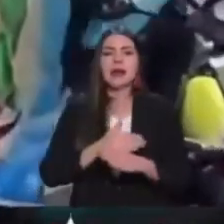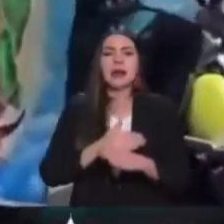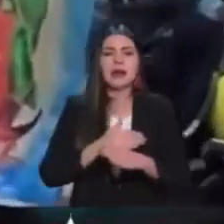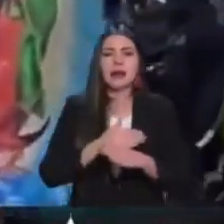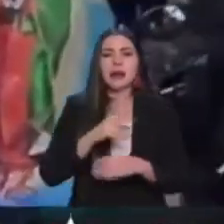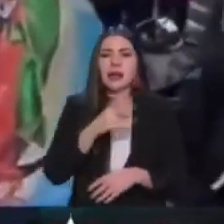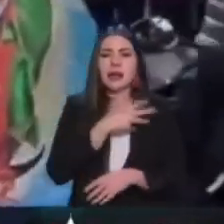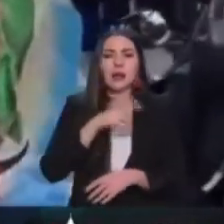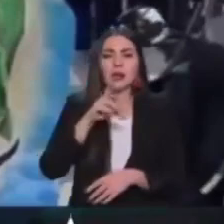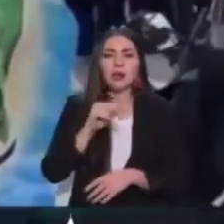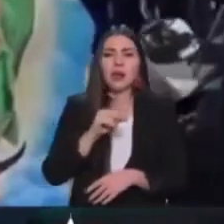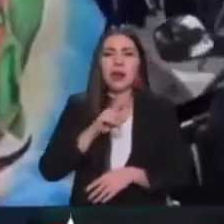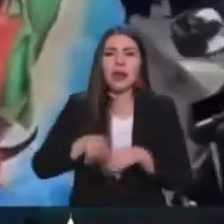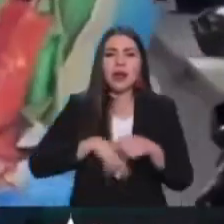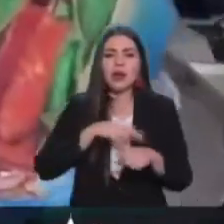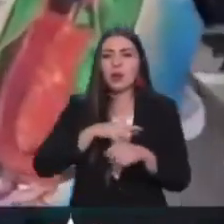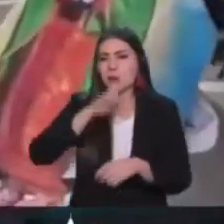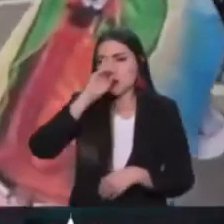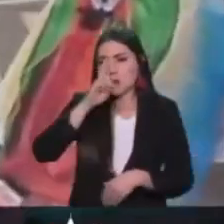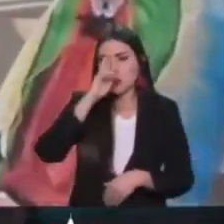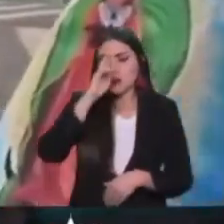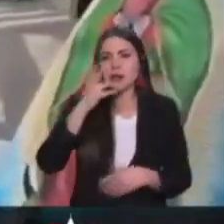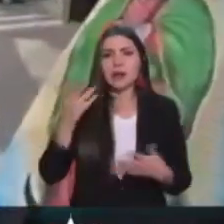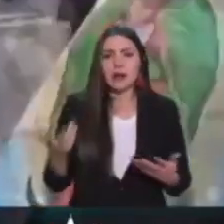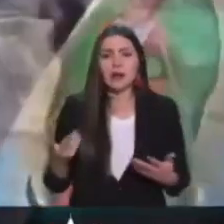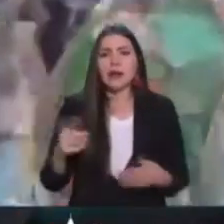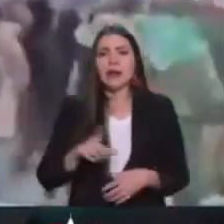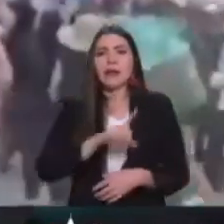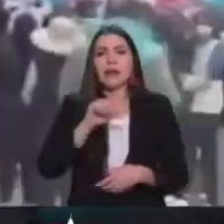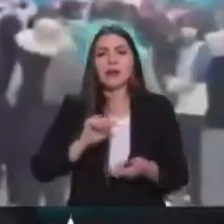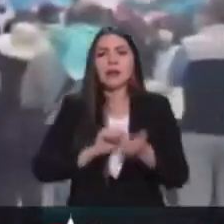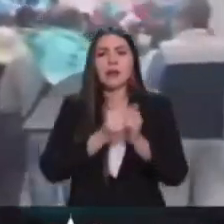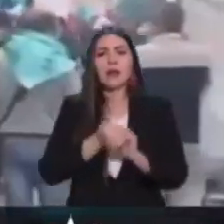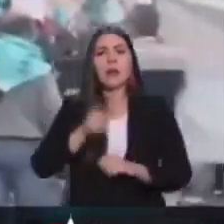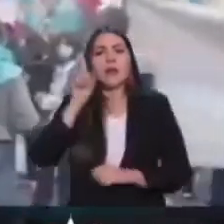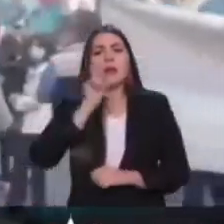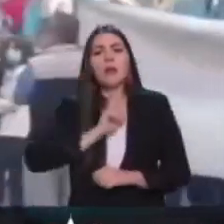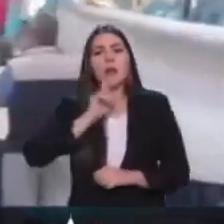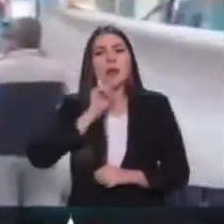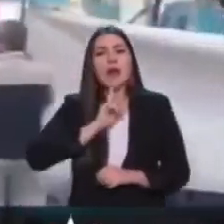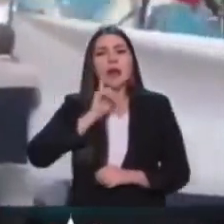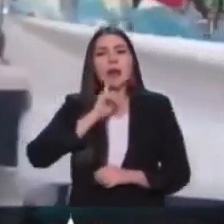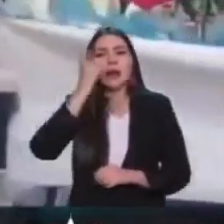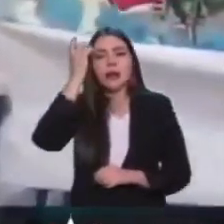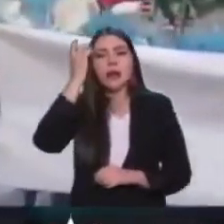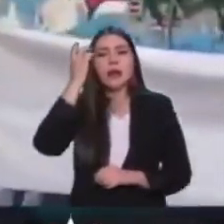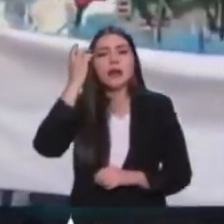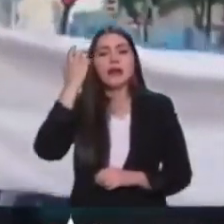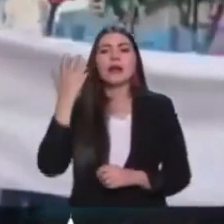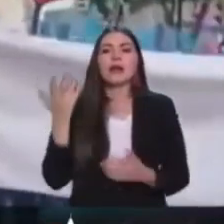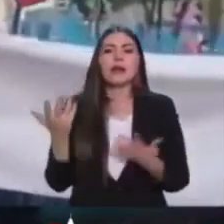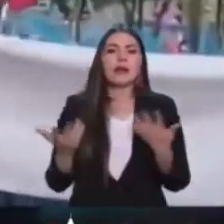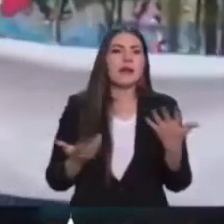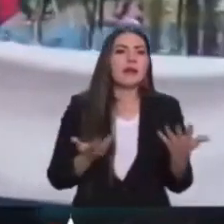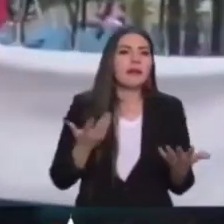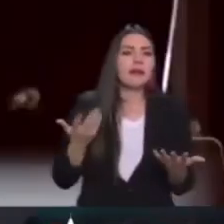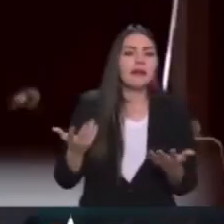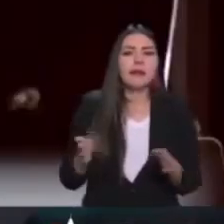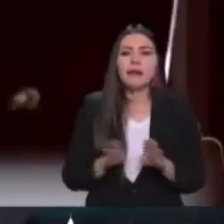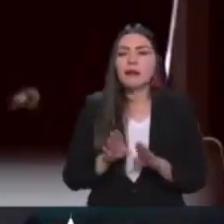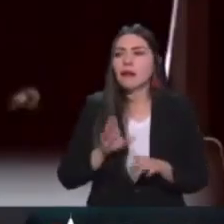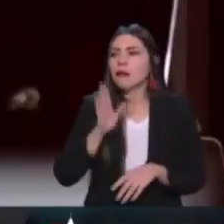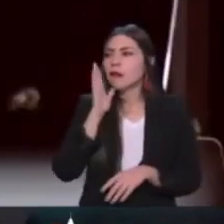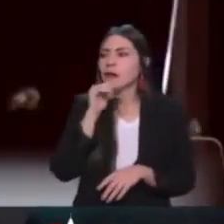naturales. Entonces aquí se queda la mujer, pues de alguna manera, sin la posibilidad de evitar